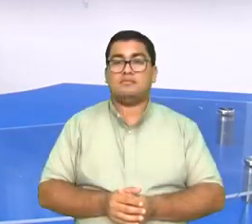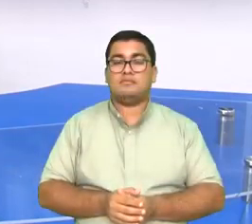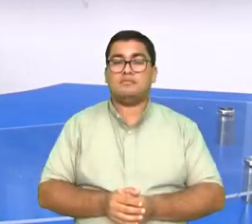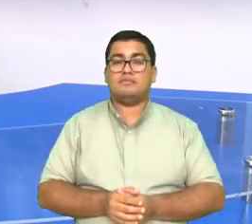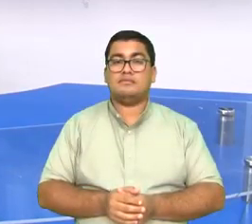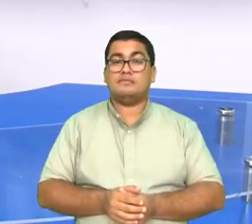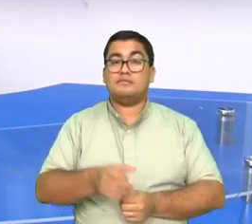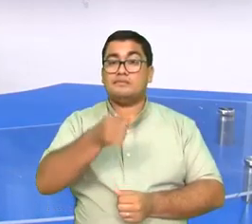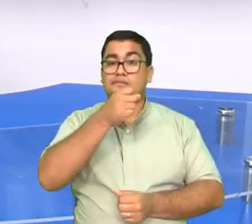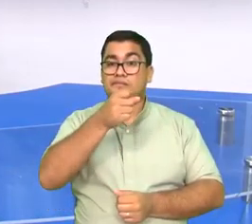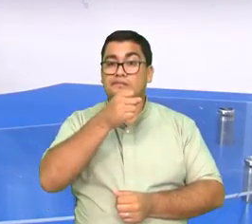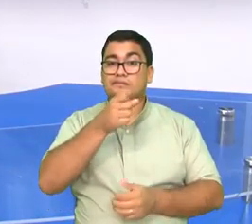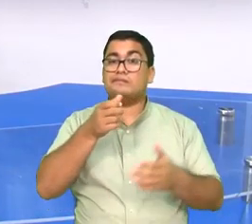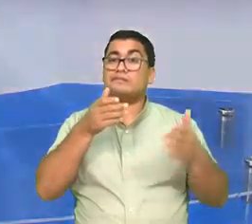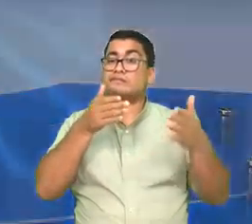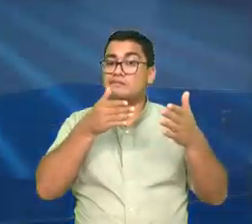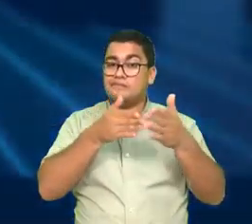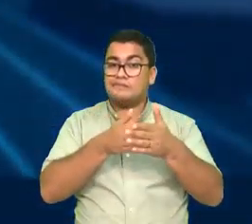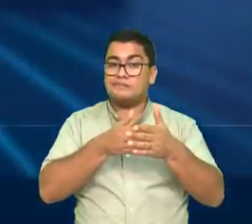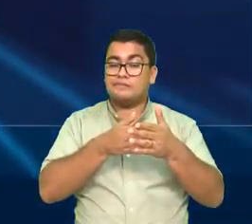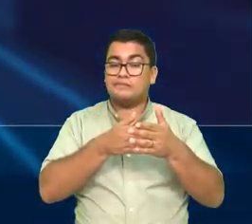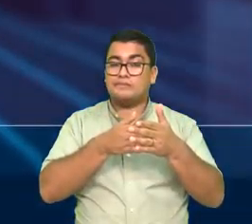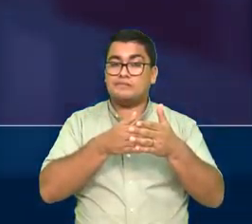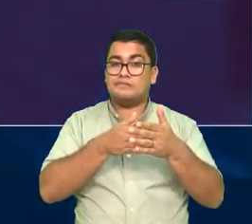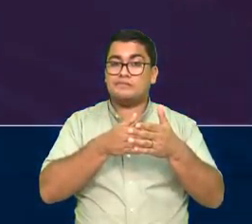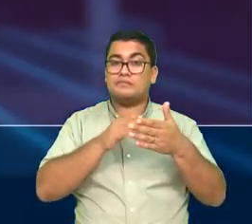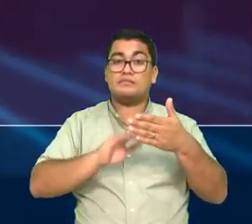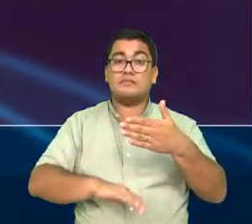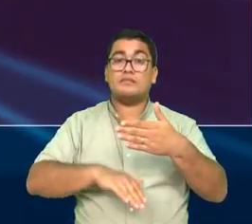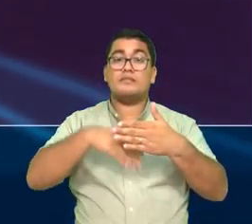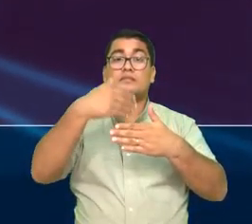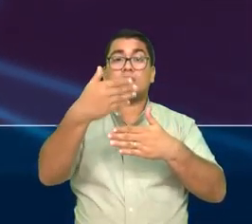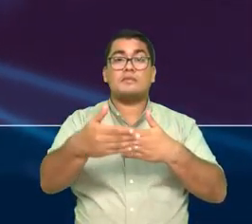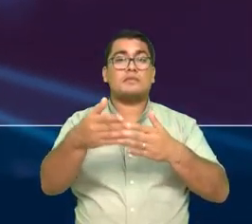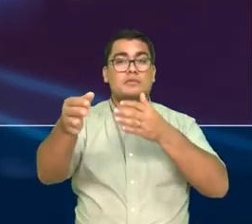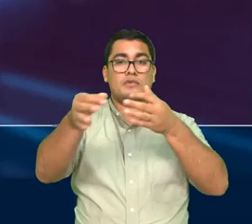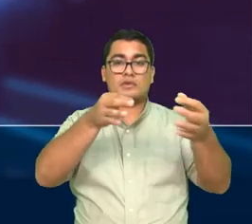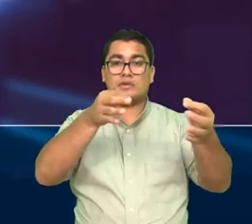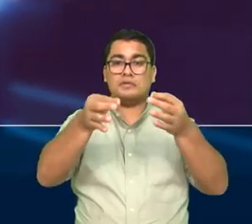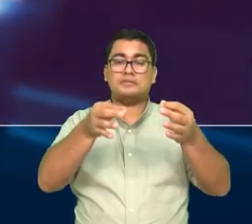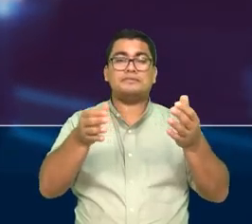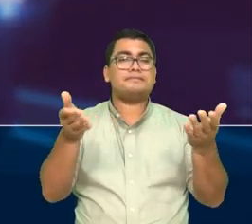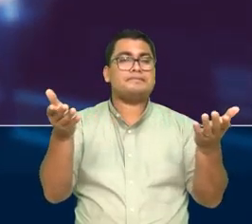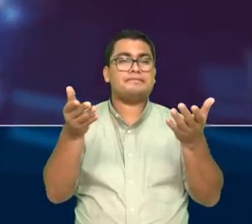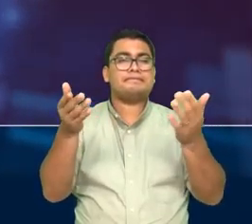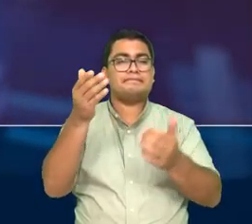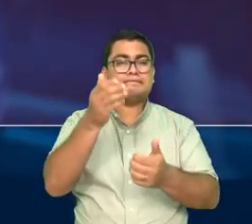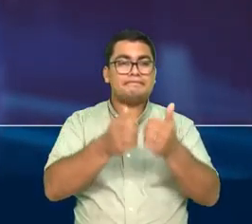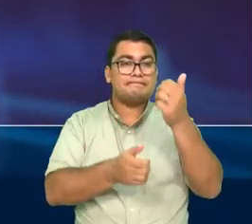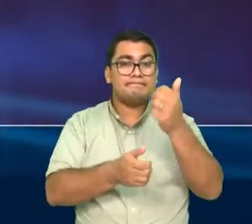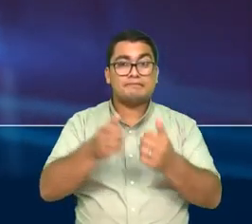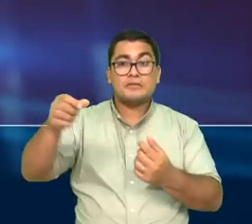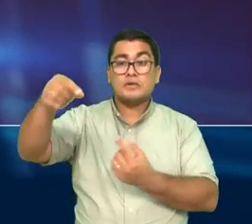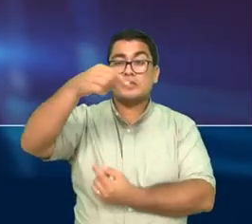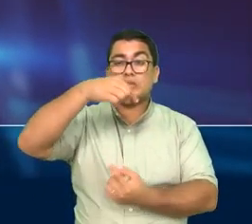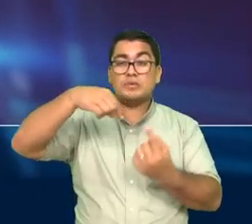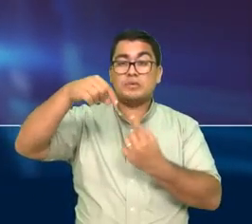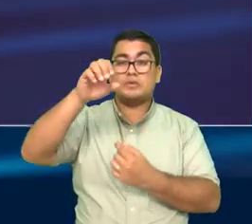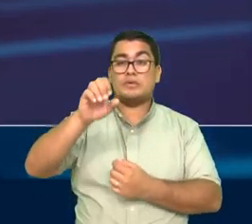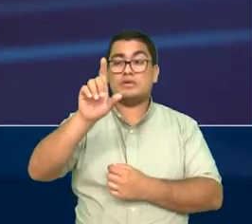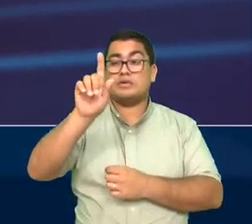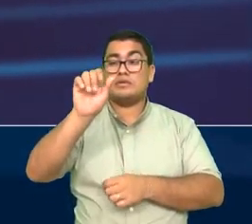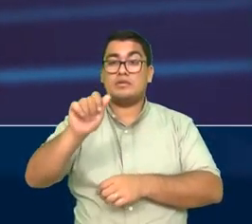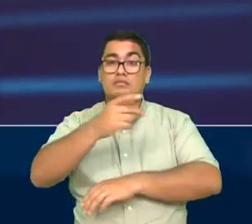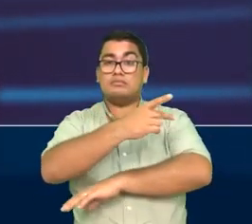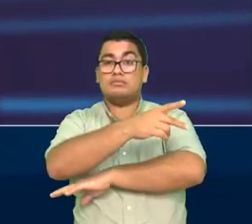Y con estas informaciones pasamos a un nuevo corte, al retornar los detalles sobre las afectaciones del huracán Eta en el